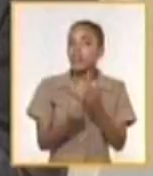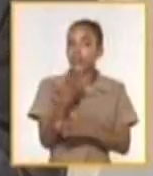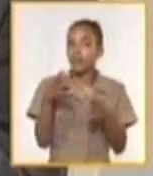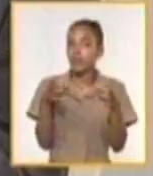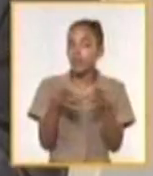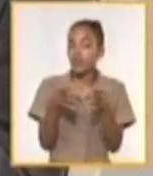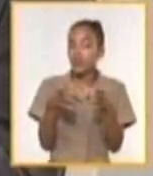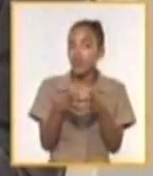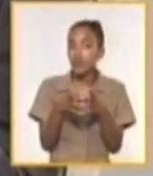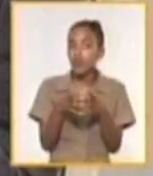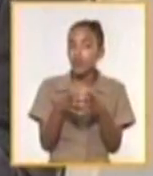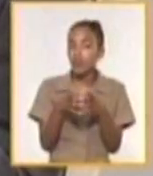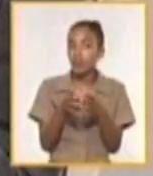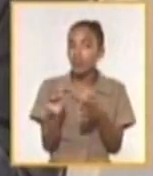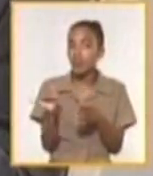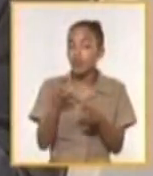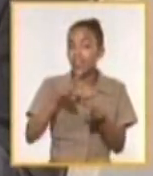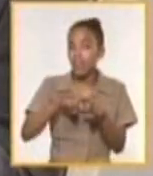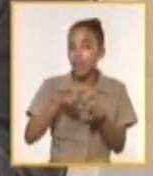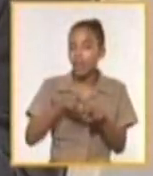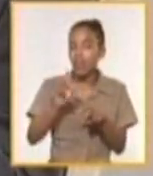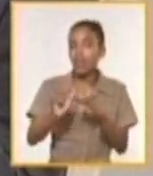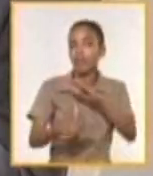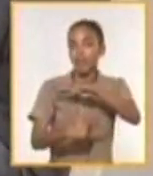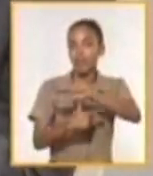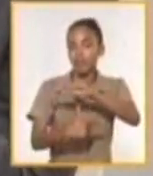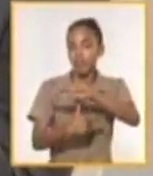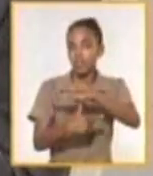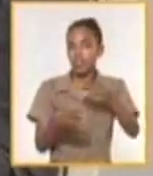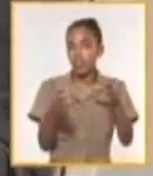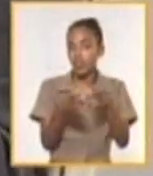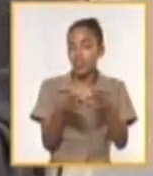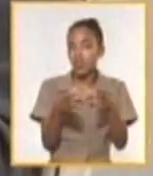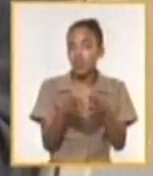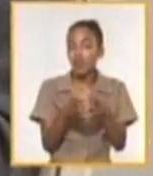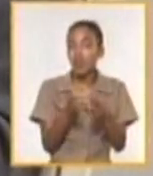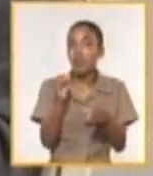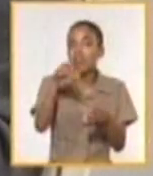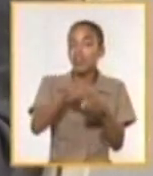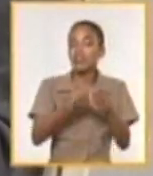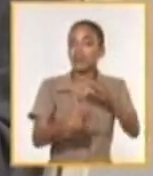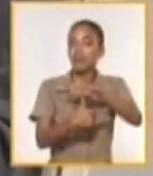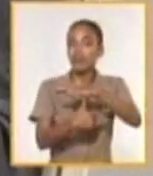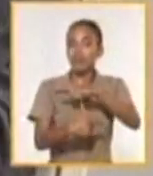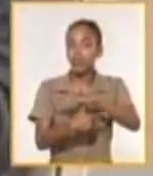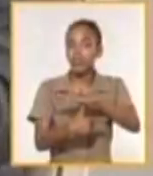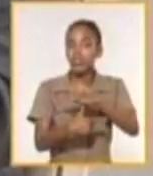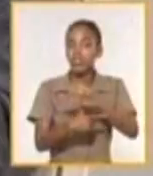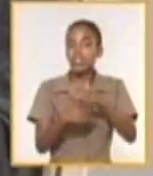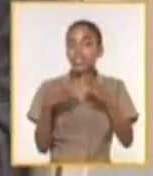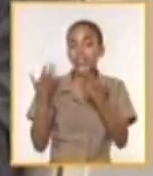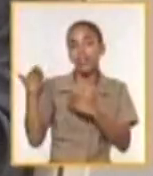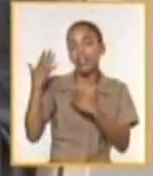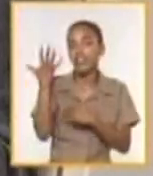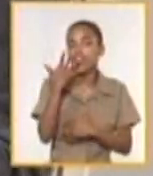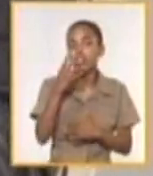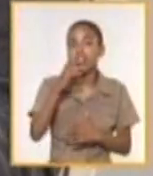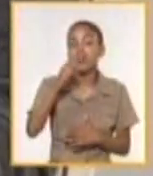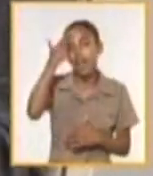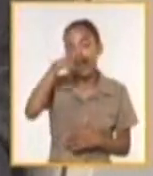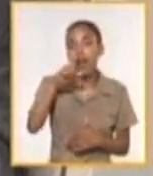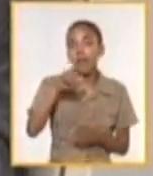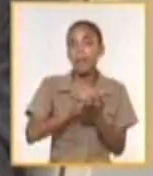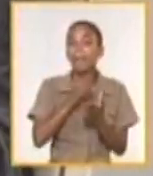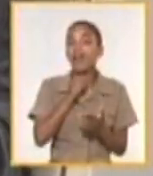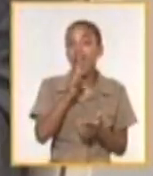y Hart era el vicepresidente, es decir, había un vicepresidente primero que era Juan Almeida, que era quien realmente llevaba toda la...